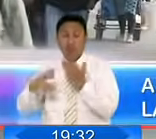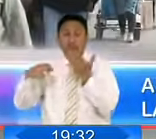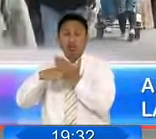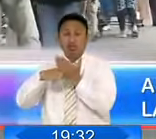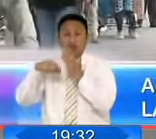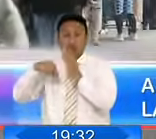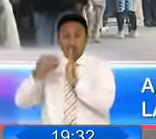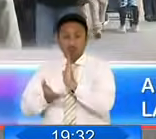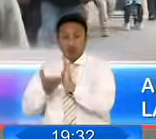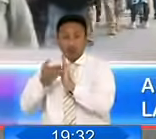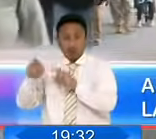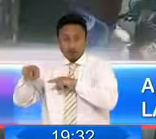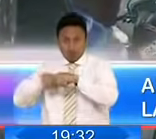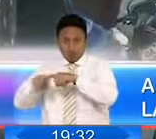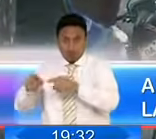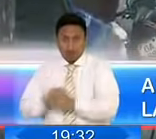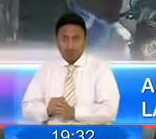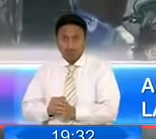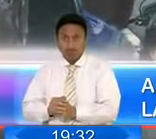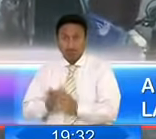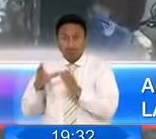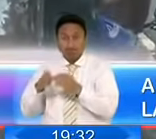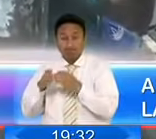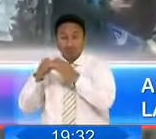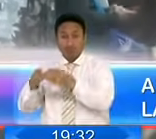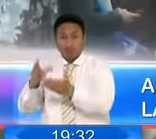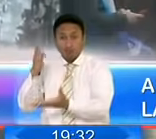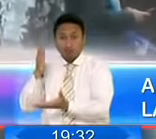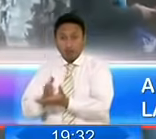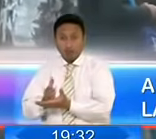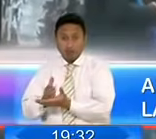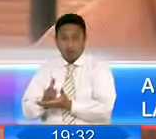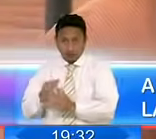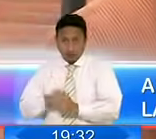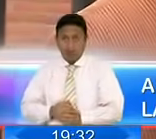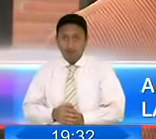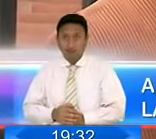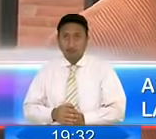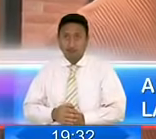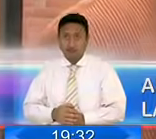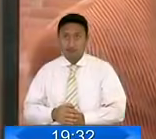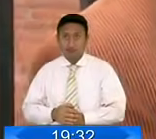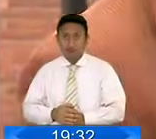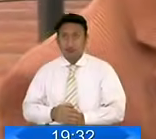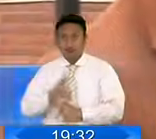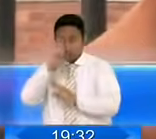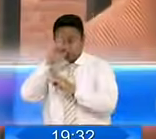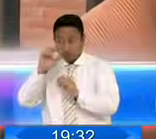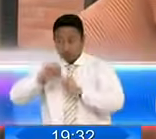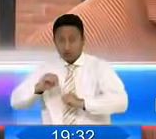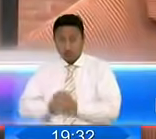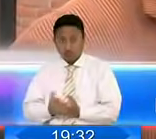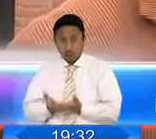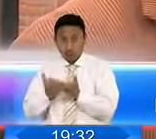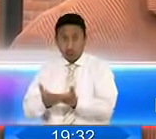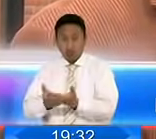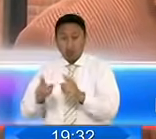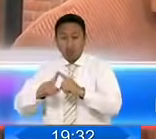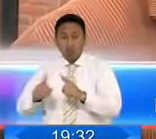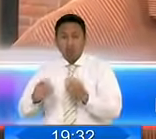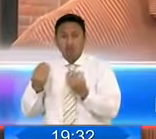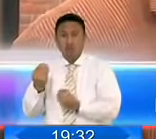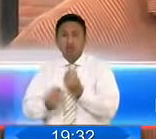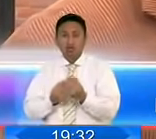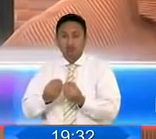de frecuencias. Este es aquel que se encuentra suspendiendo su servicio. Estamos cumpliendo, está dándose, pero lo que no estamos de